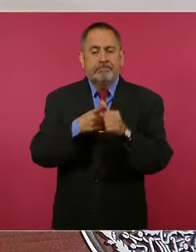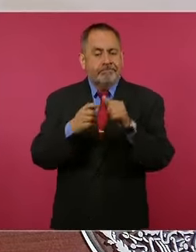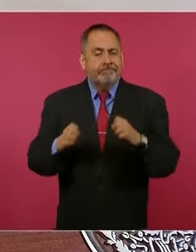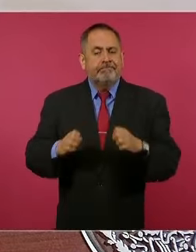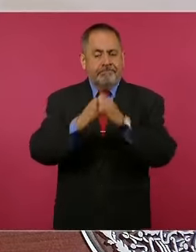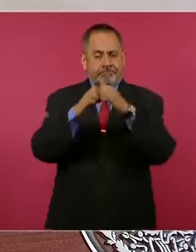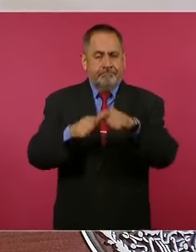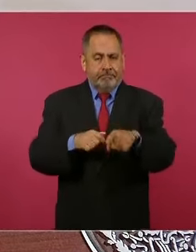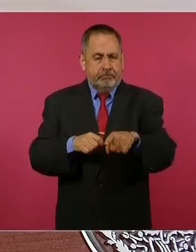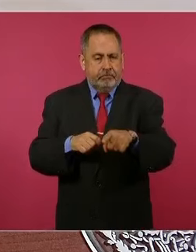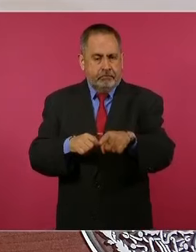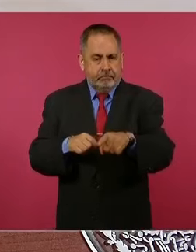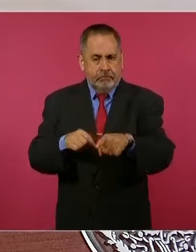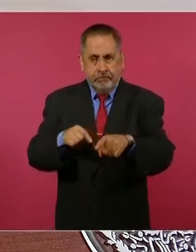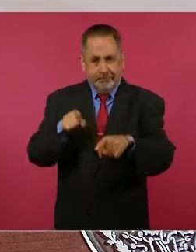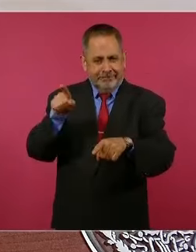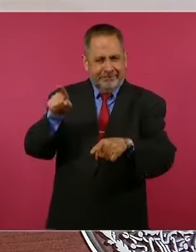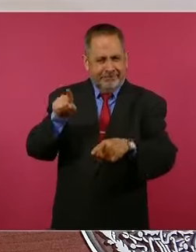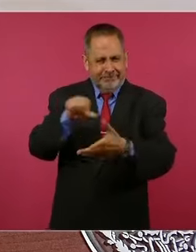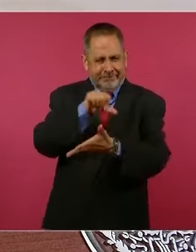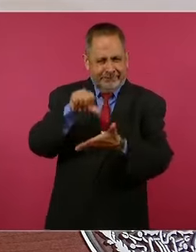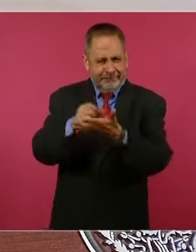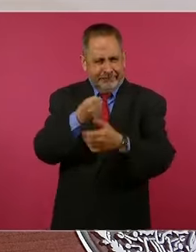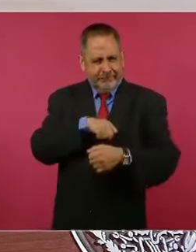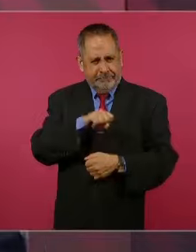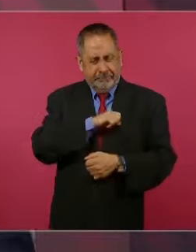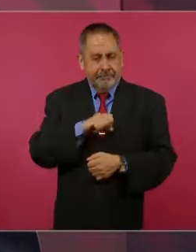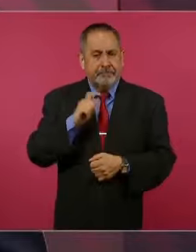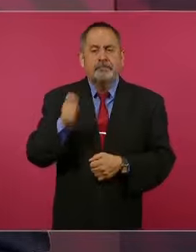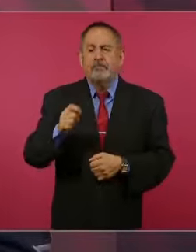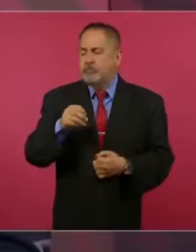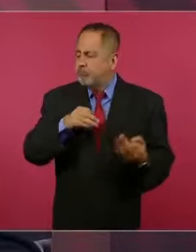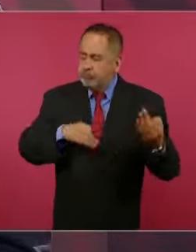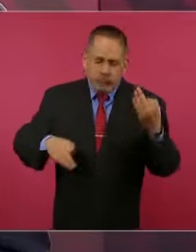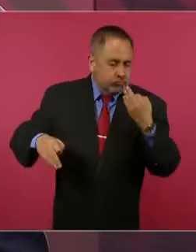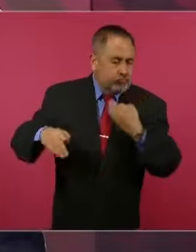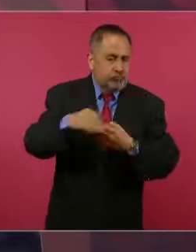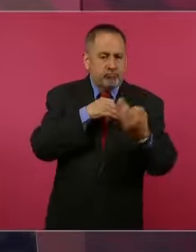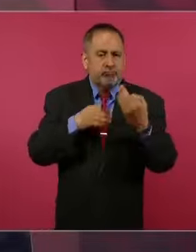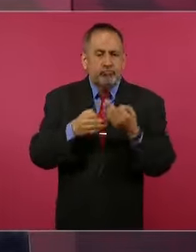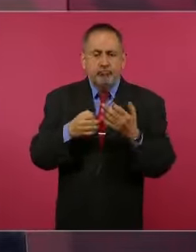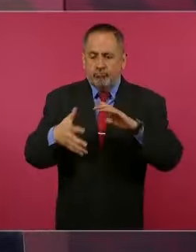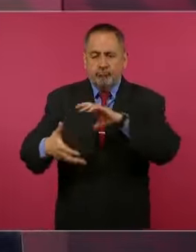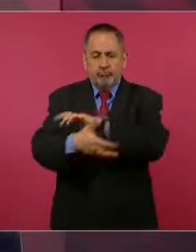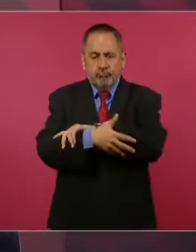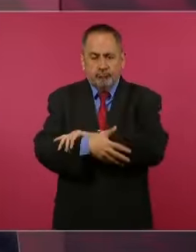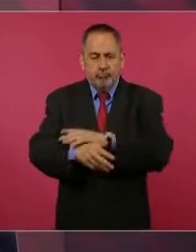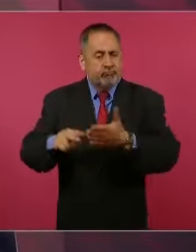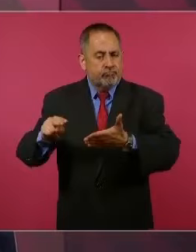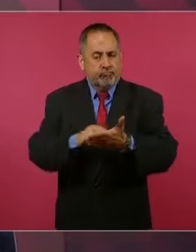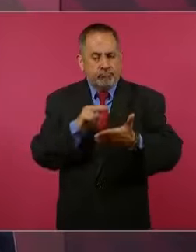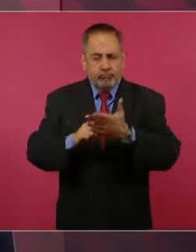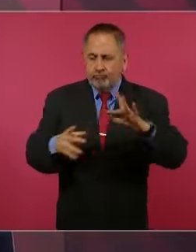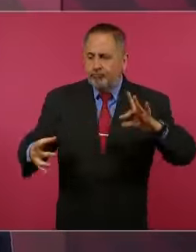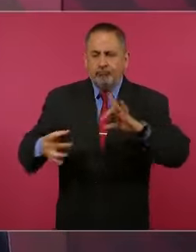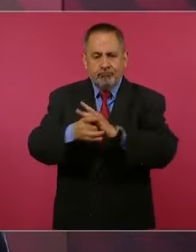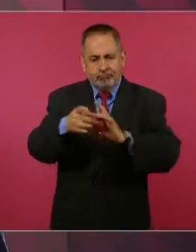los centros de salud sea un convenio de coordinación